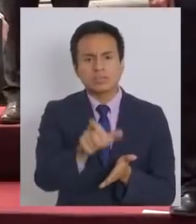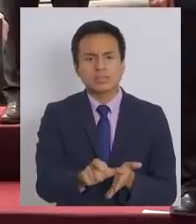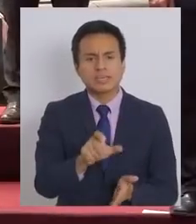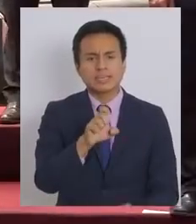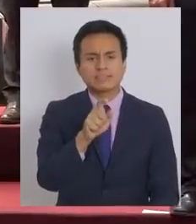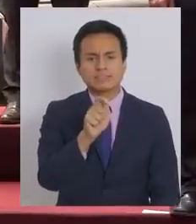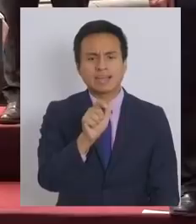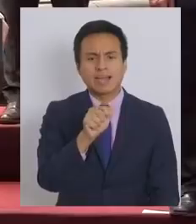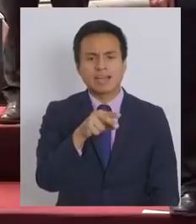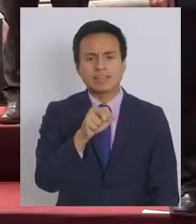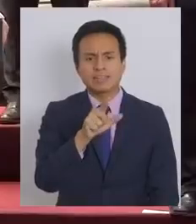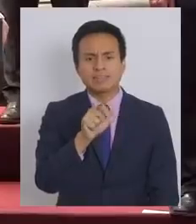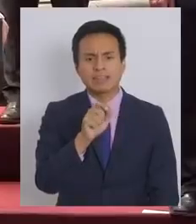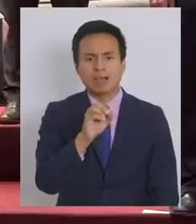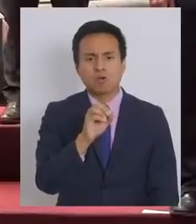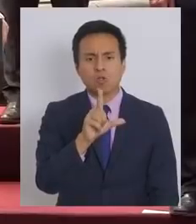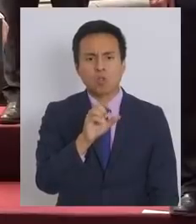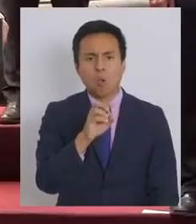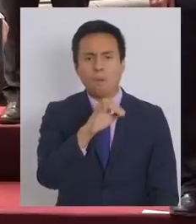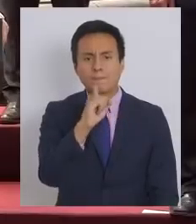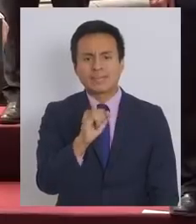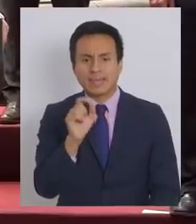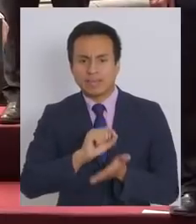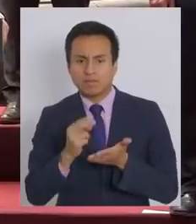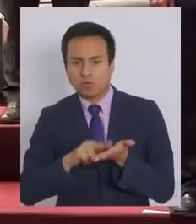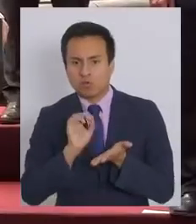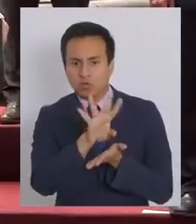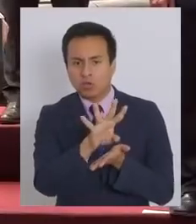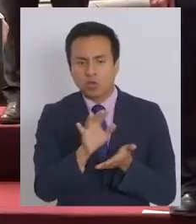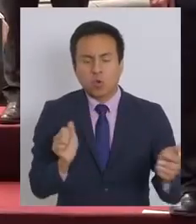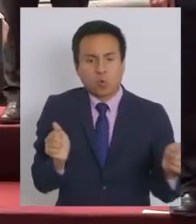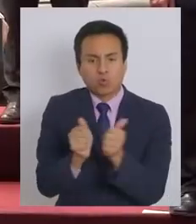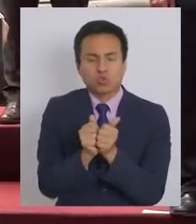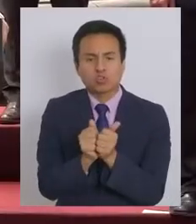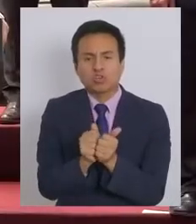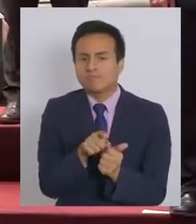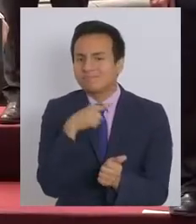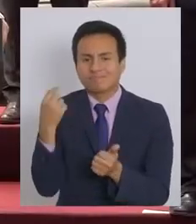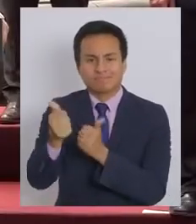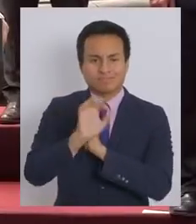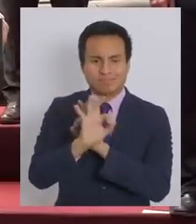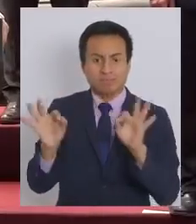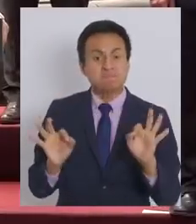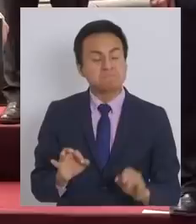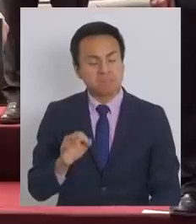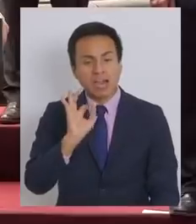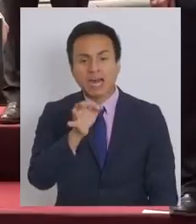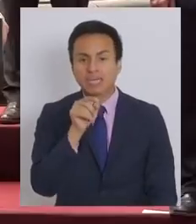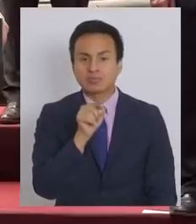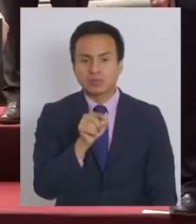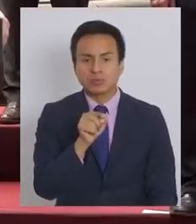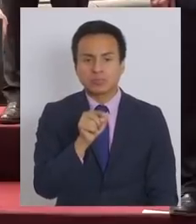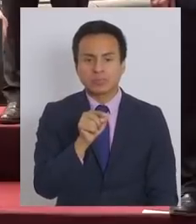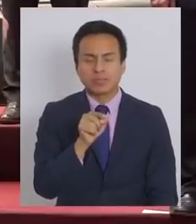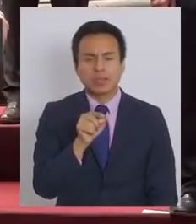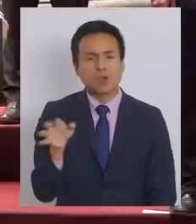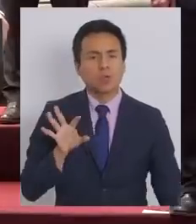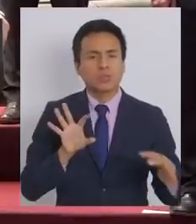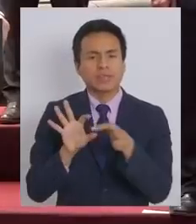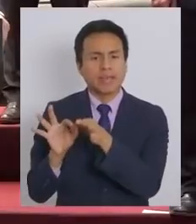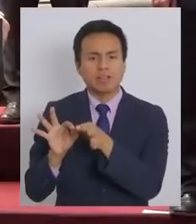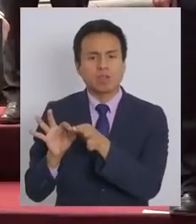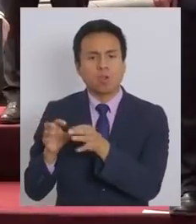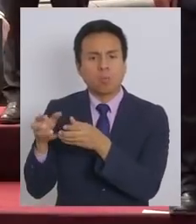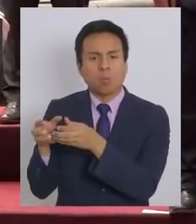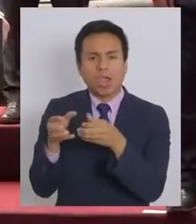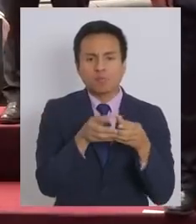López, y le dijo, juntos somos invencibles. Y tenía razón. La unidad de nuestros pueblos nos hace